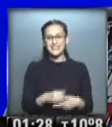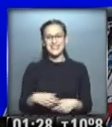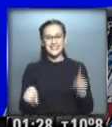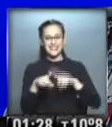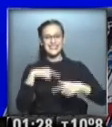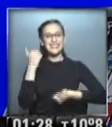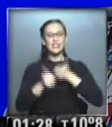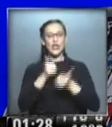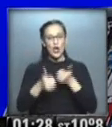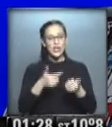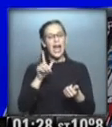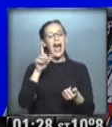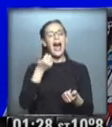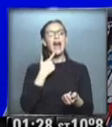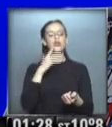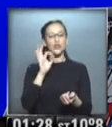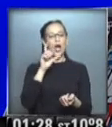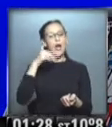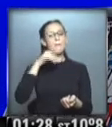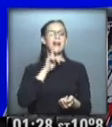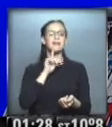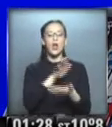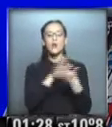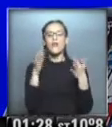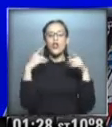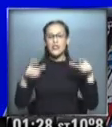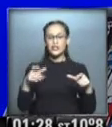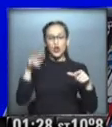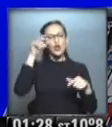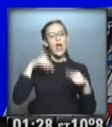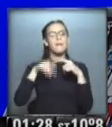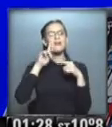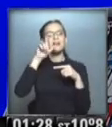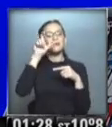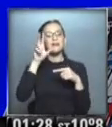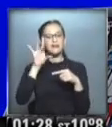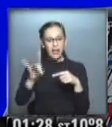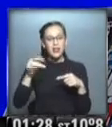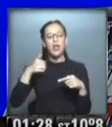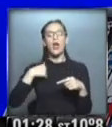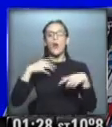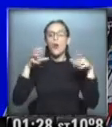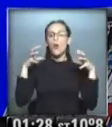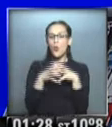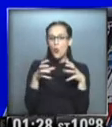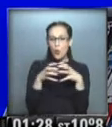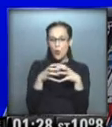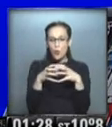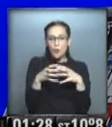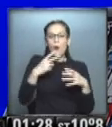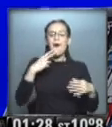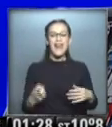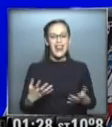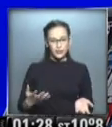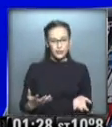de Alto Camet, vamos a conocer el nuevo disco de remixes que está lanzando esta, ya podría decir, clásica banda de